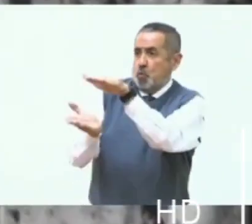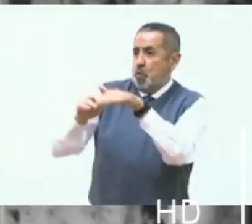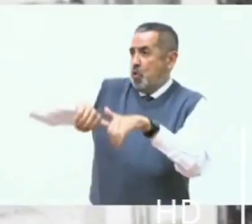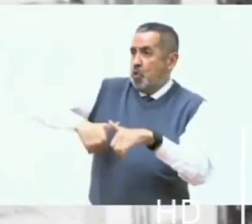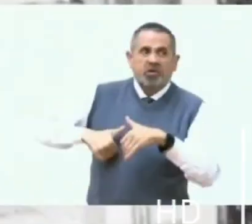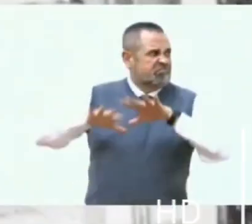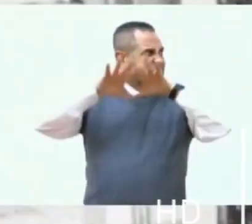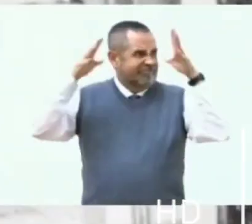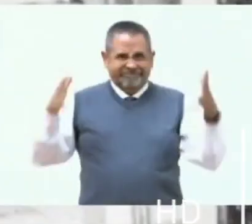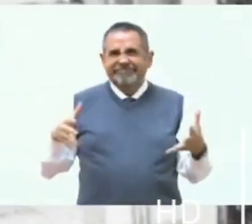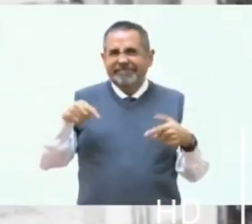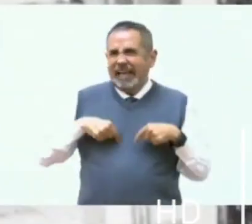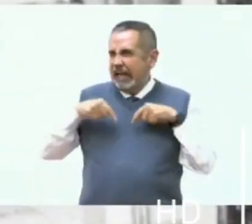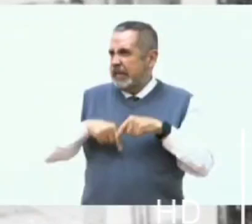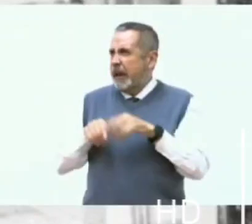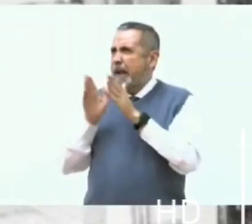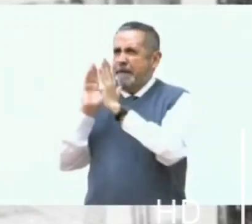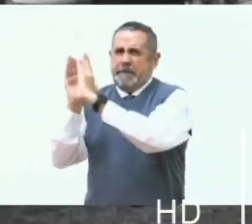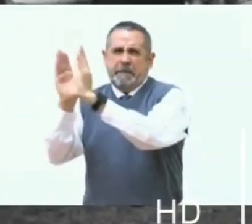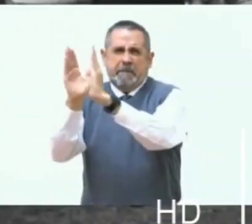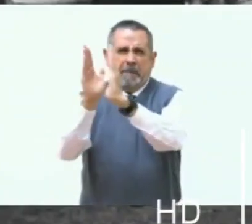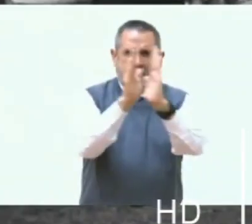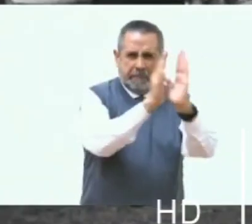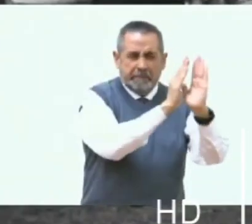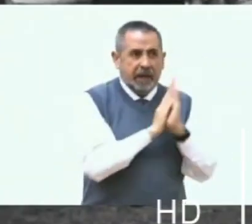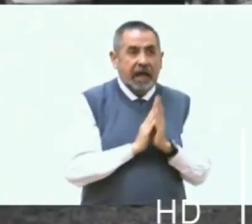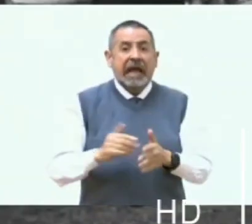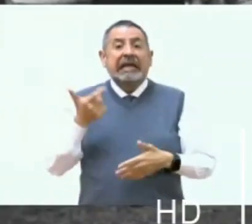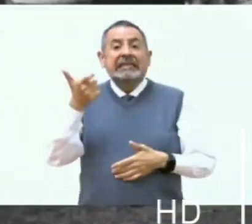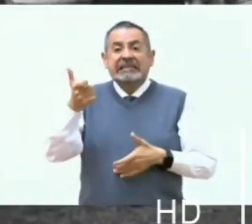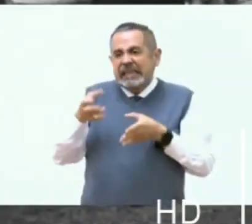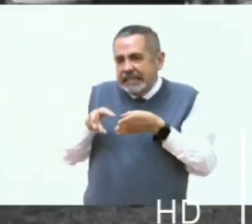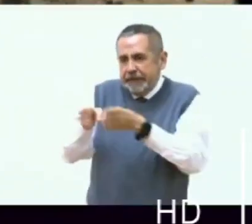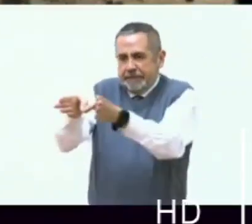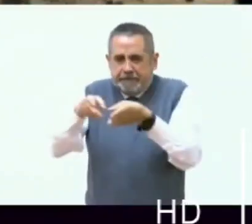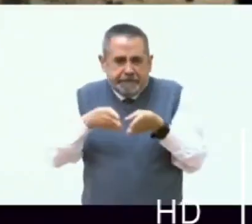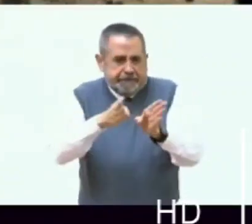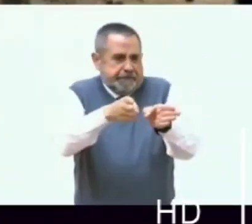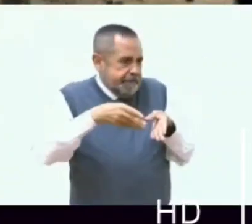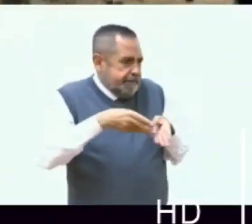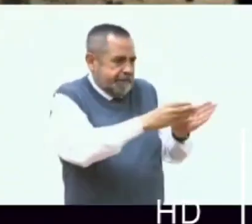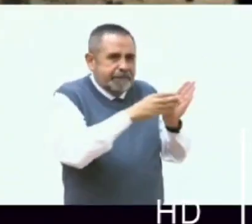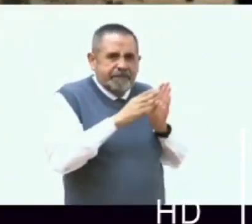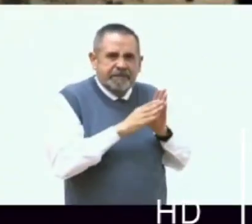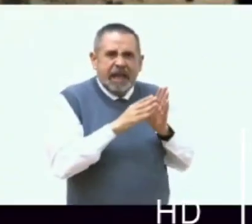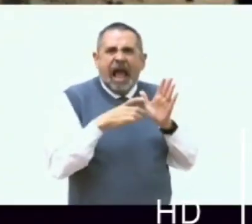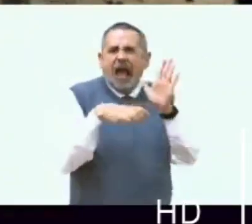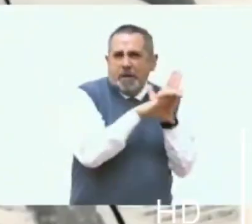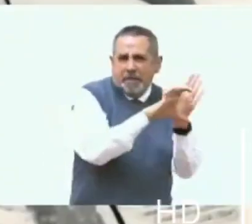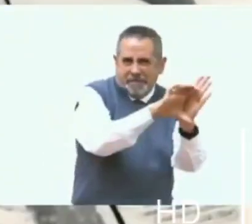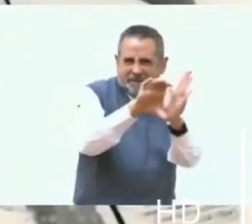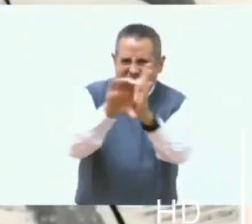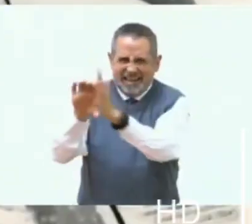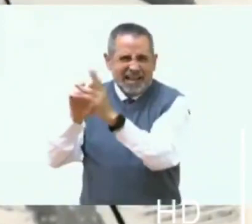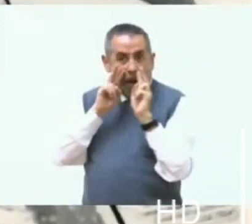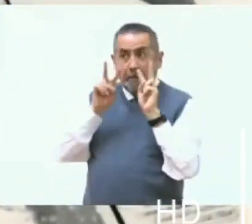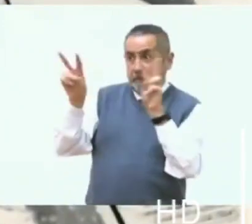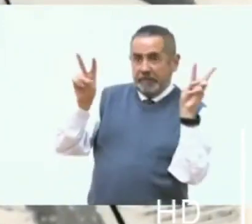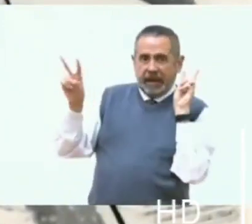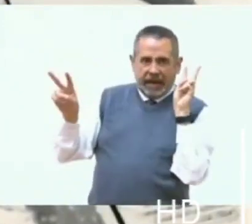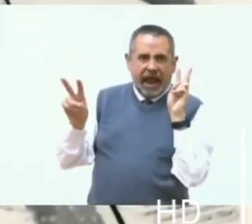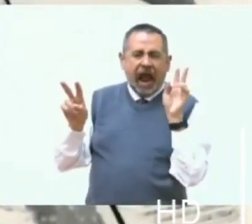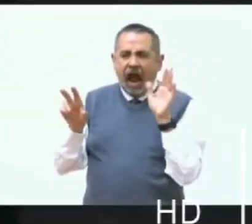panóptico en el que nos encontramos hoy, en las 7 crujías que pueden ver a su alrededor, ahora